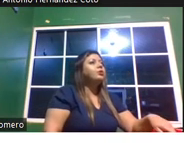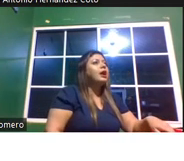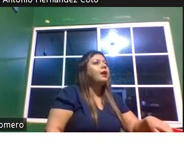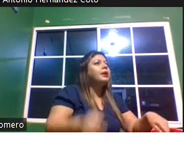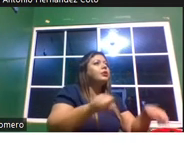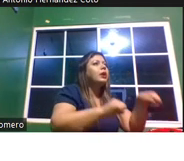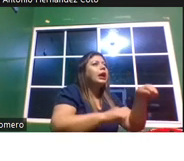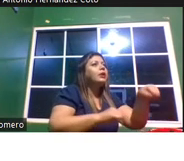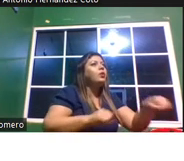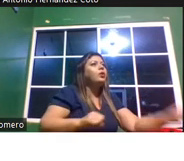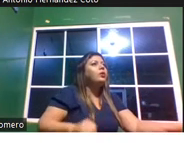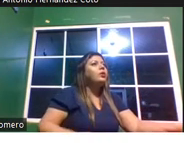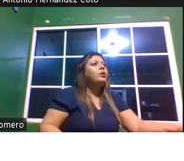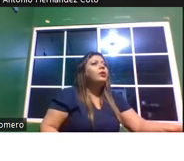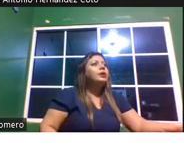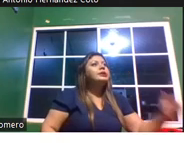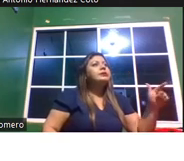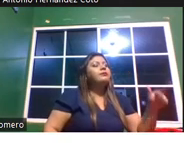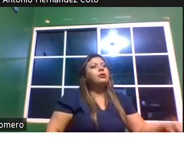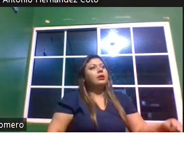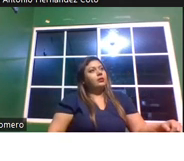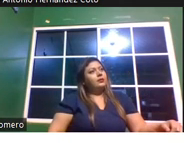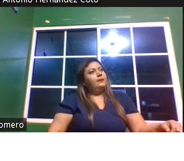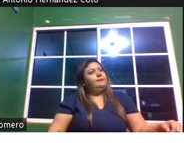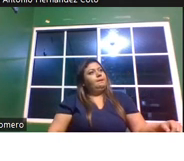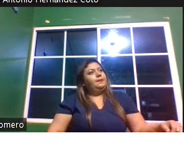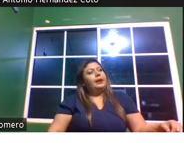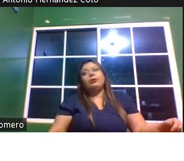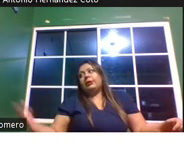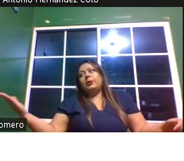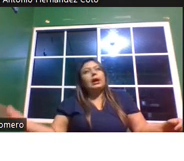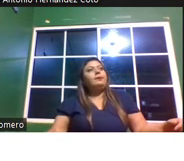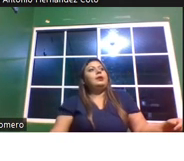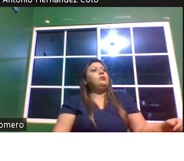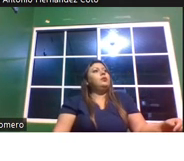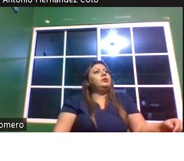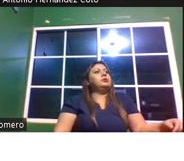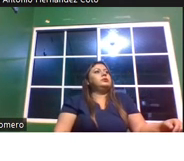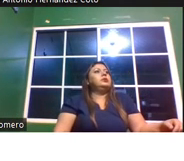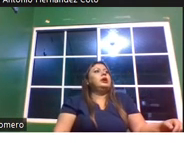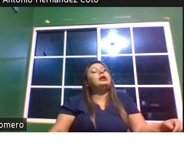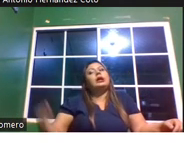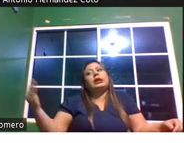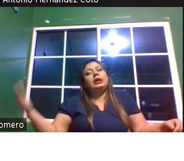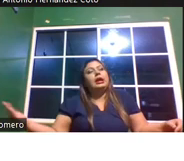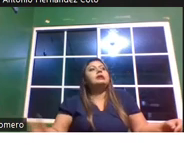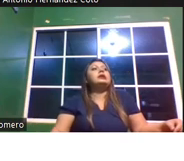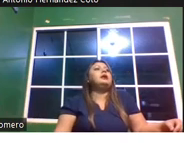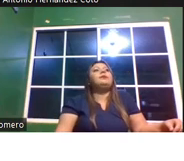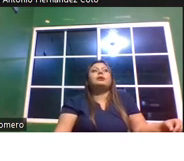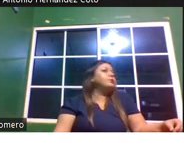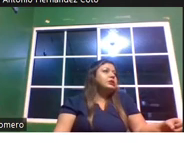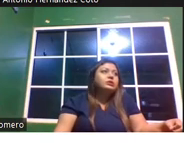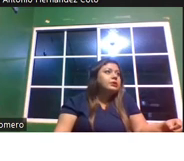operativa está claramente en el manejo que hace usted del proceso de suministro, del proceso de producción y,